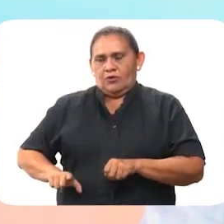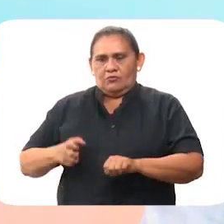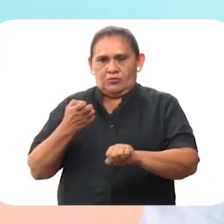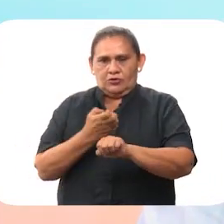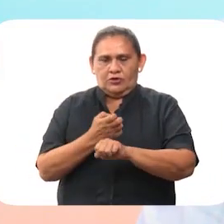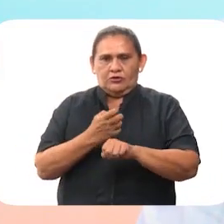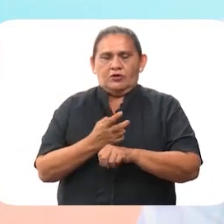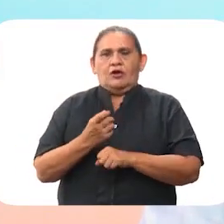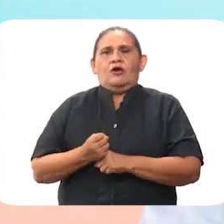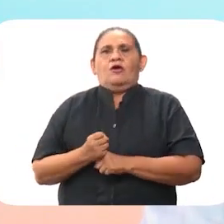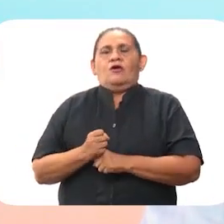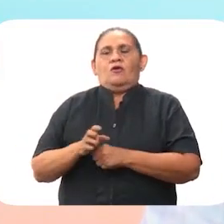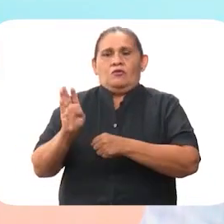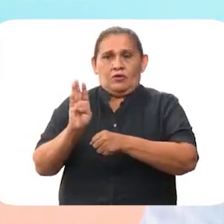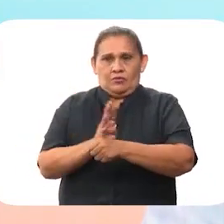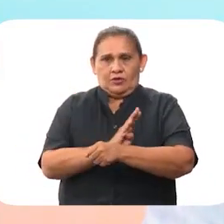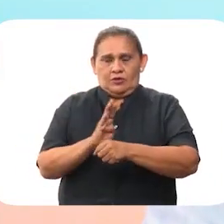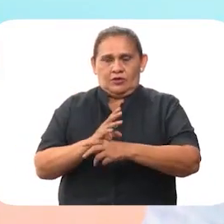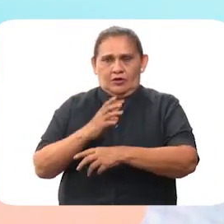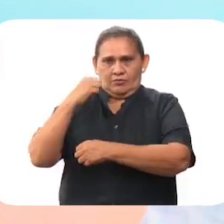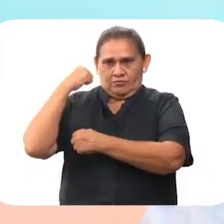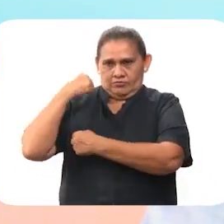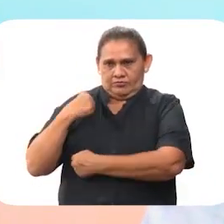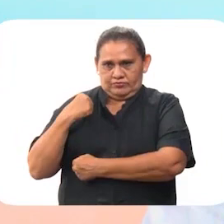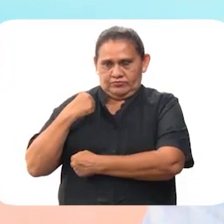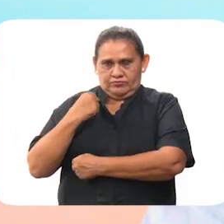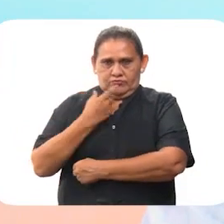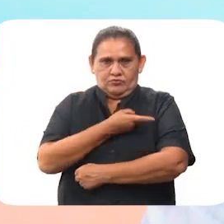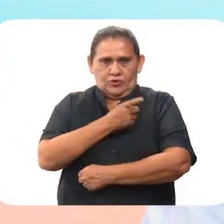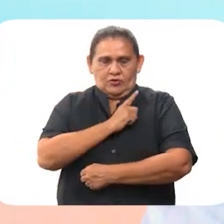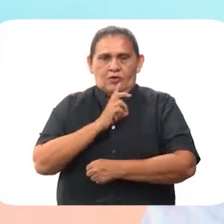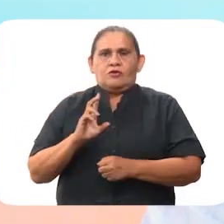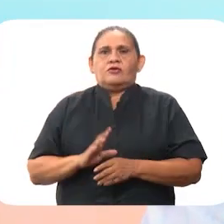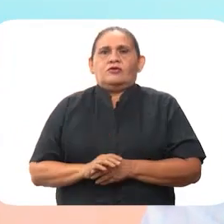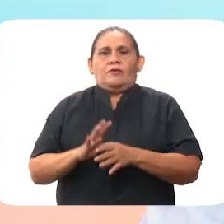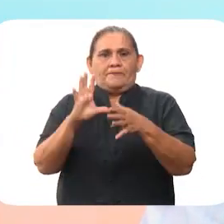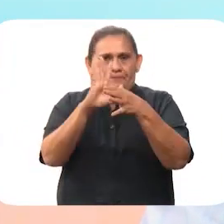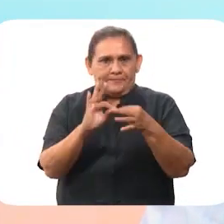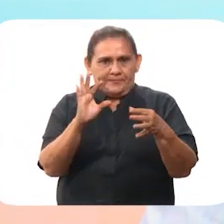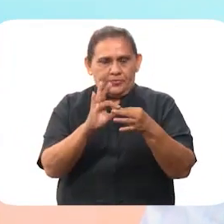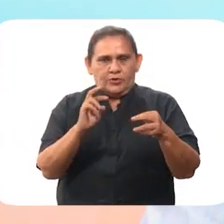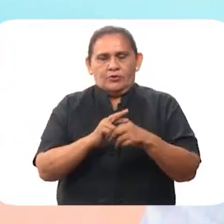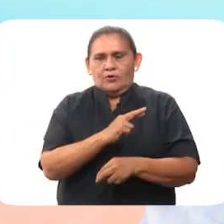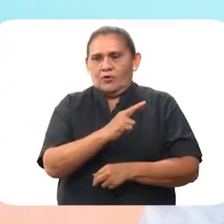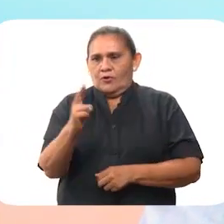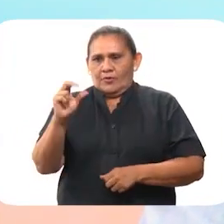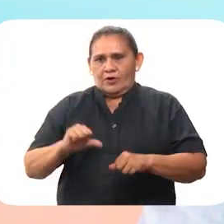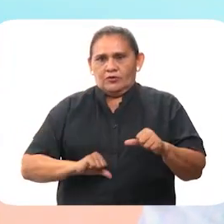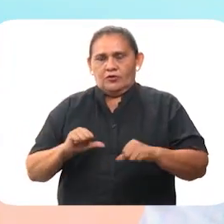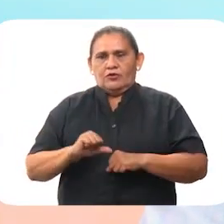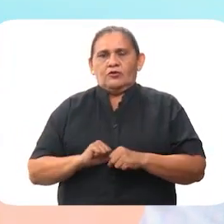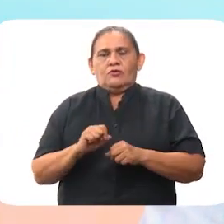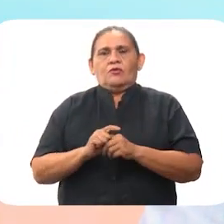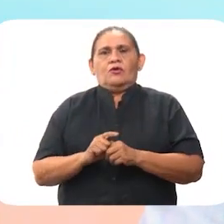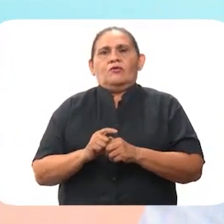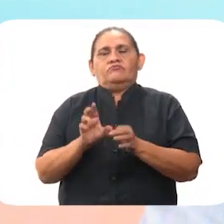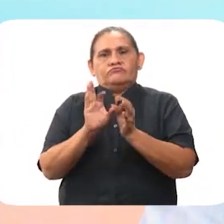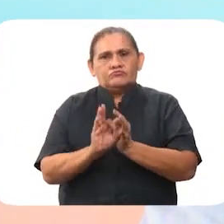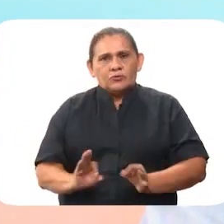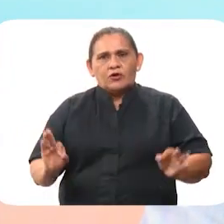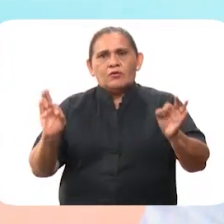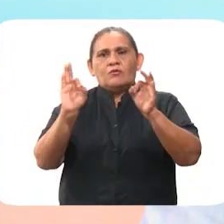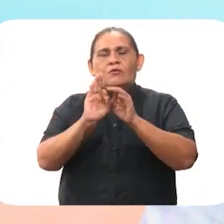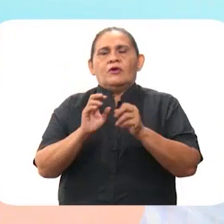bichuchupul hospital, y tel haitul mac o gukamal san samali. Tak behla yan 257 junto al mac pacto le cojanelo, tian hospital